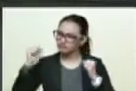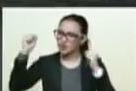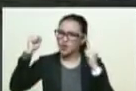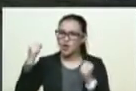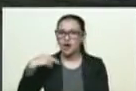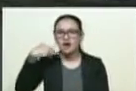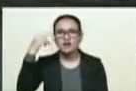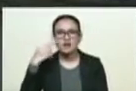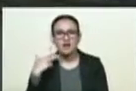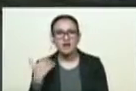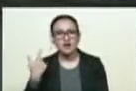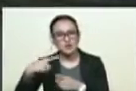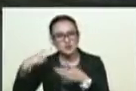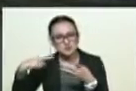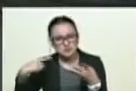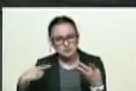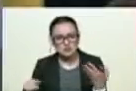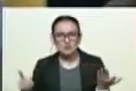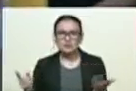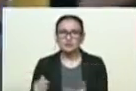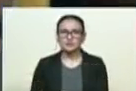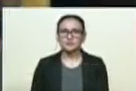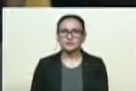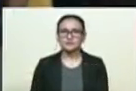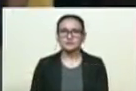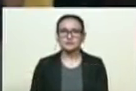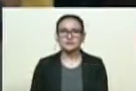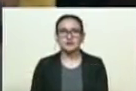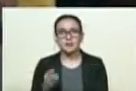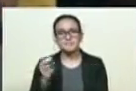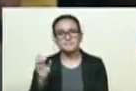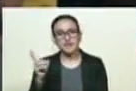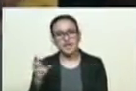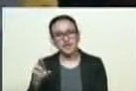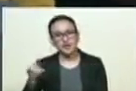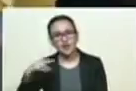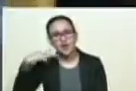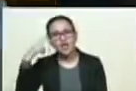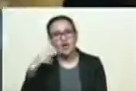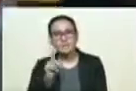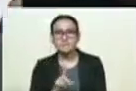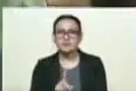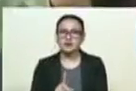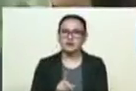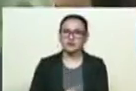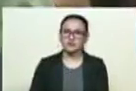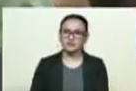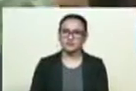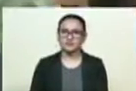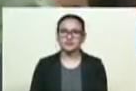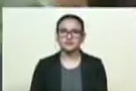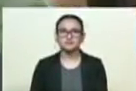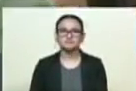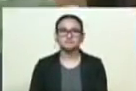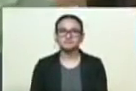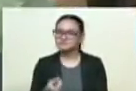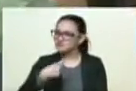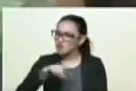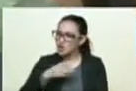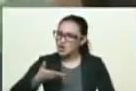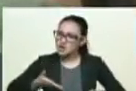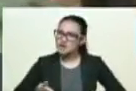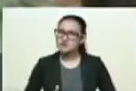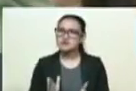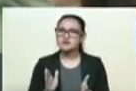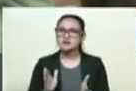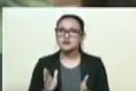Negro Andresote, José Leonardo Chirino, Pedro Camejo Negro Primero. Somos hijos